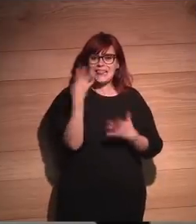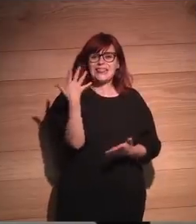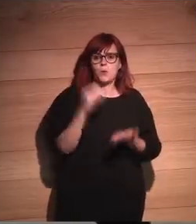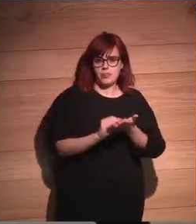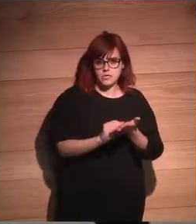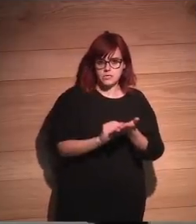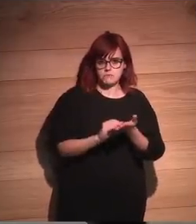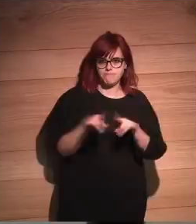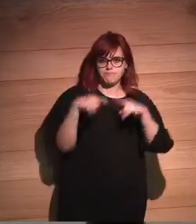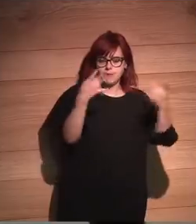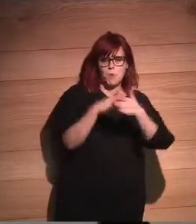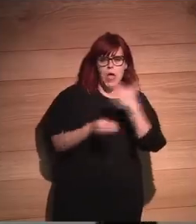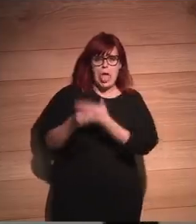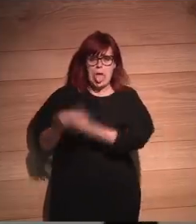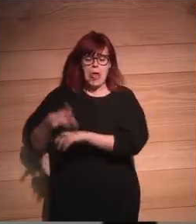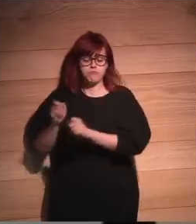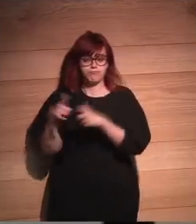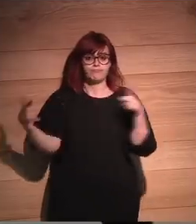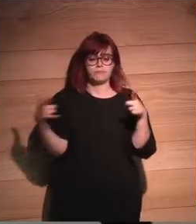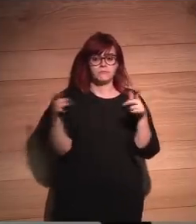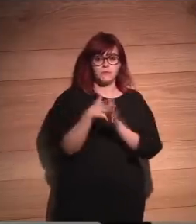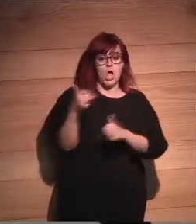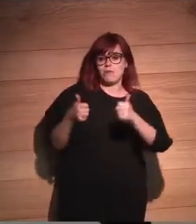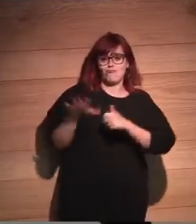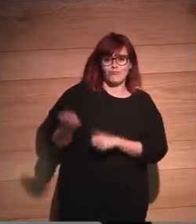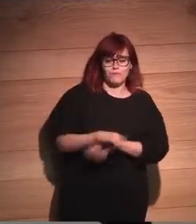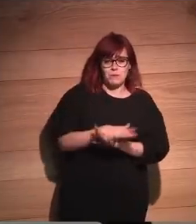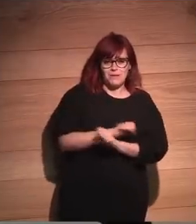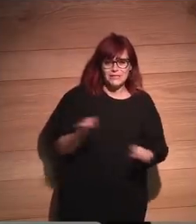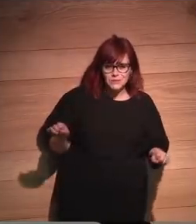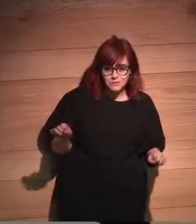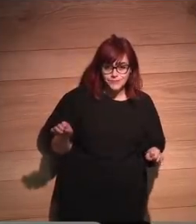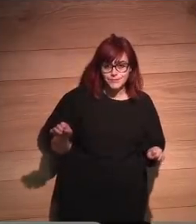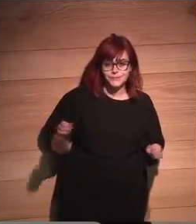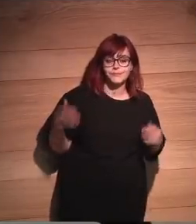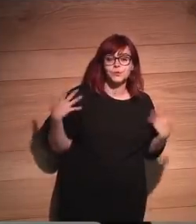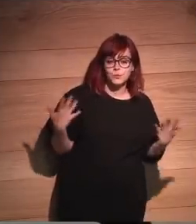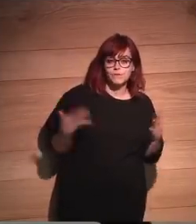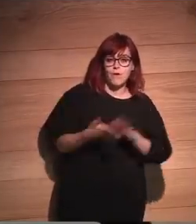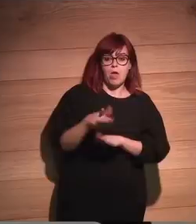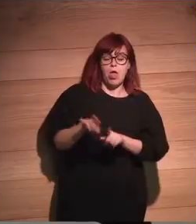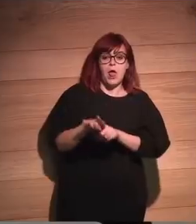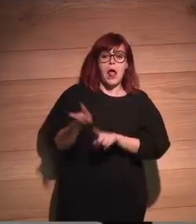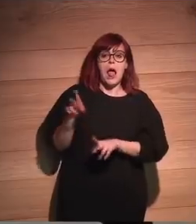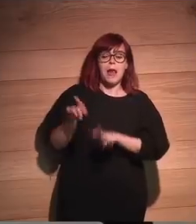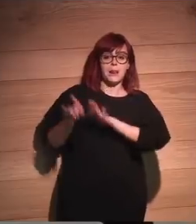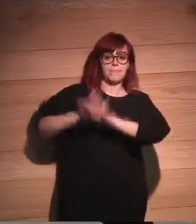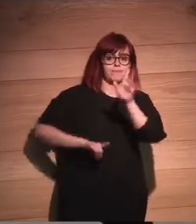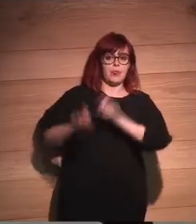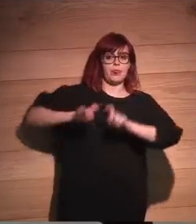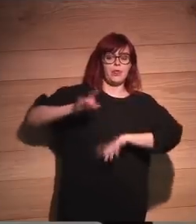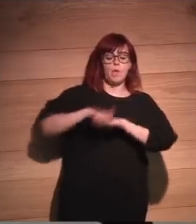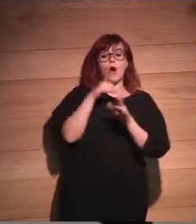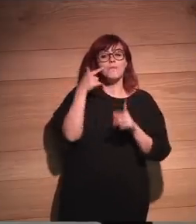5 veces. Así que es imposible que nos cojan. Si, es más, van para atrás. En